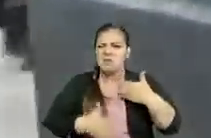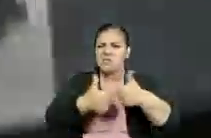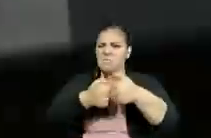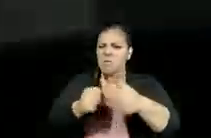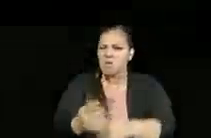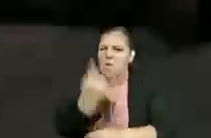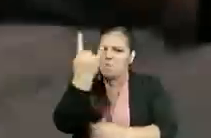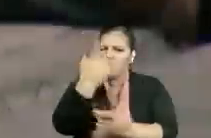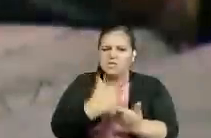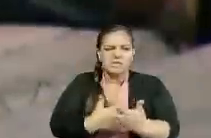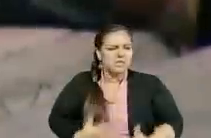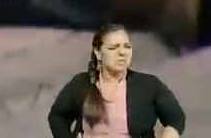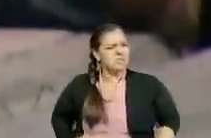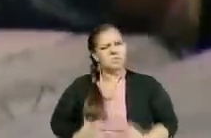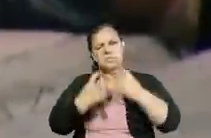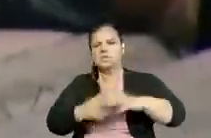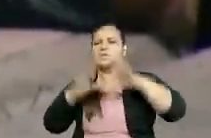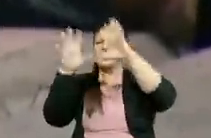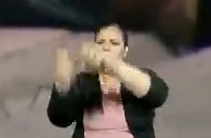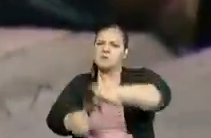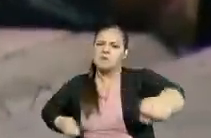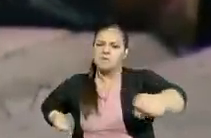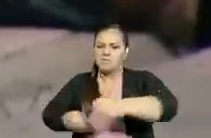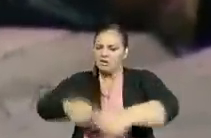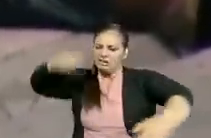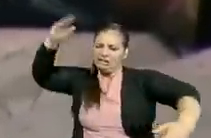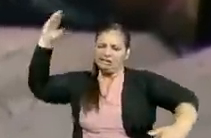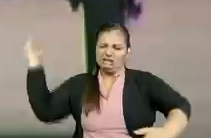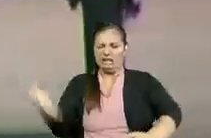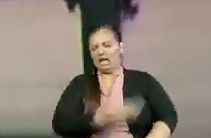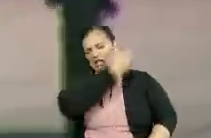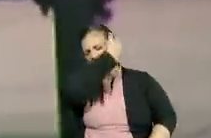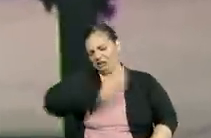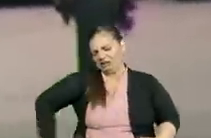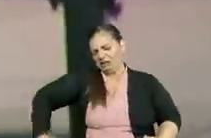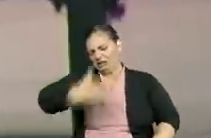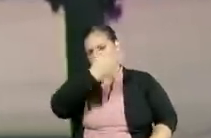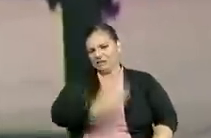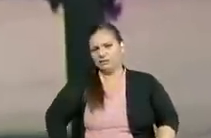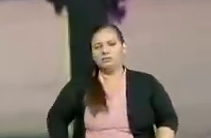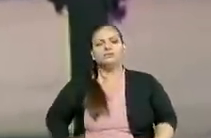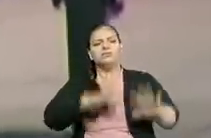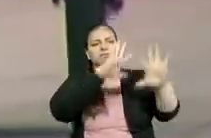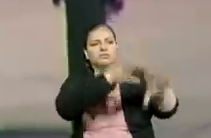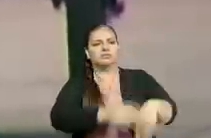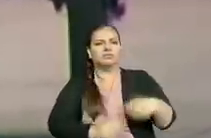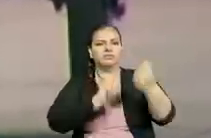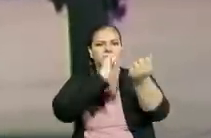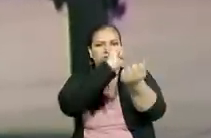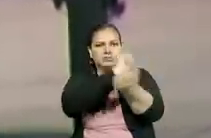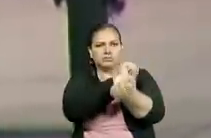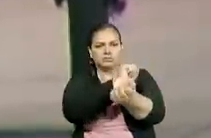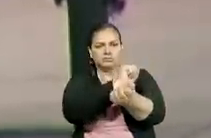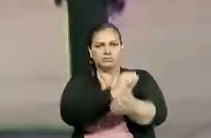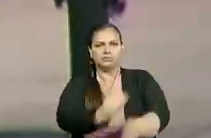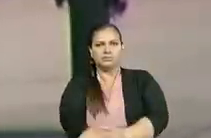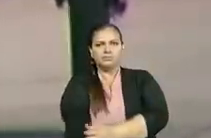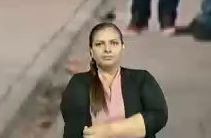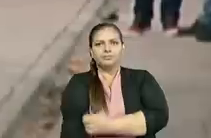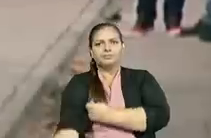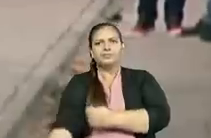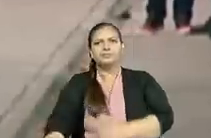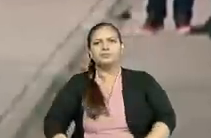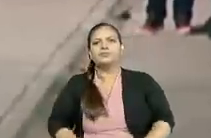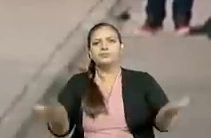joven universitaria cuyo cuerpo luego fue descuartizado y puesto en fundas de basura. La DINASED ya detuvo a